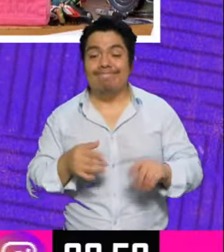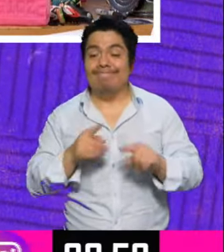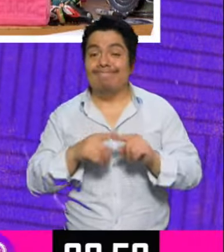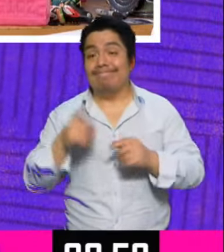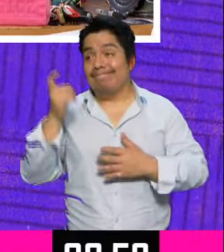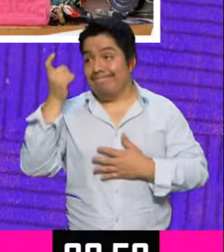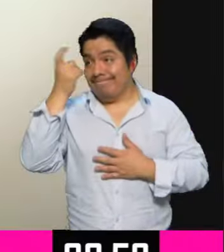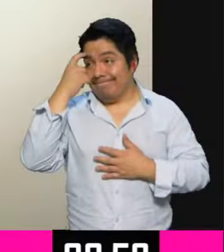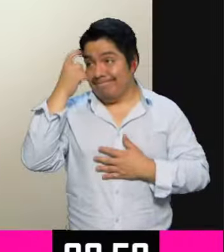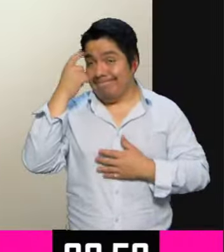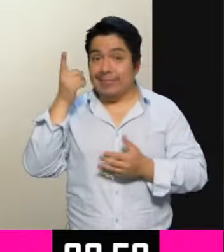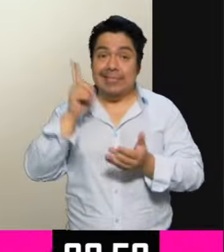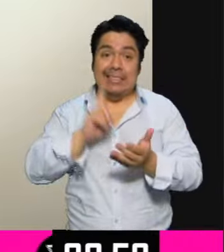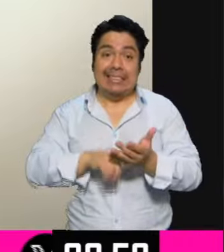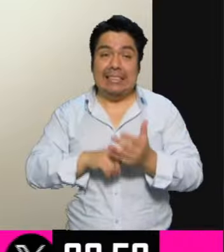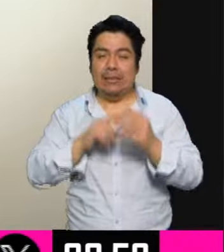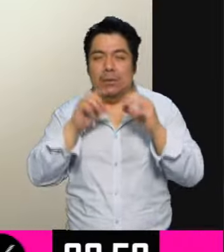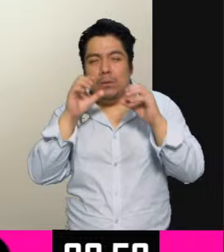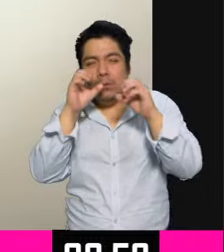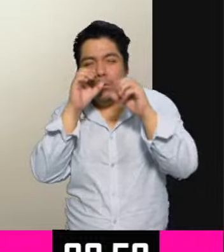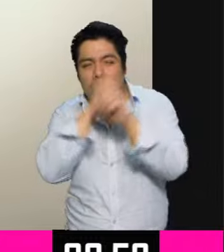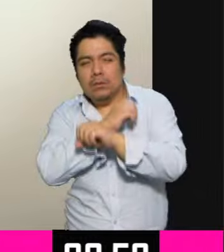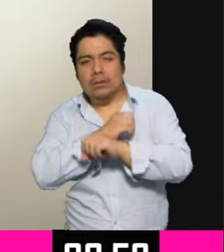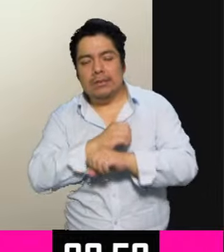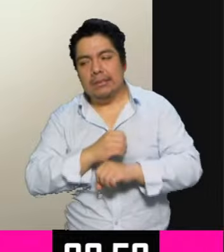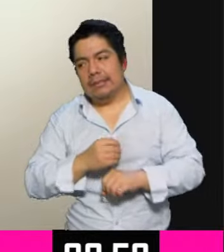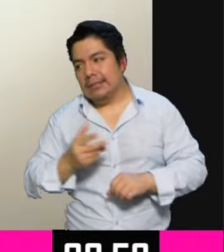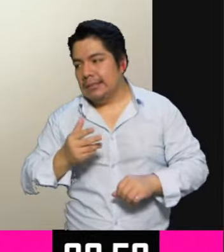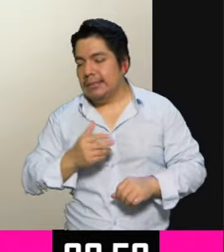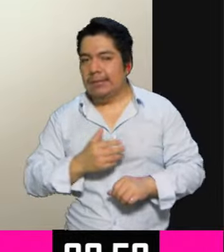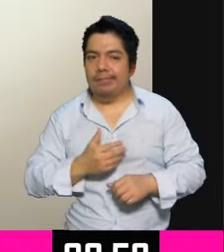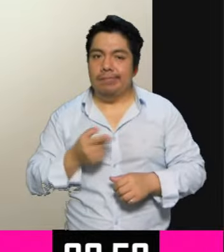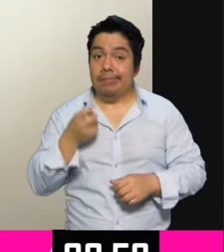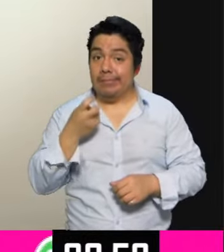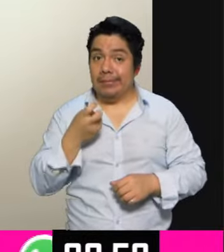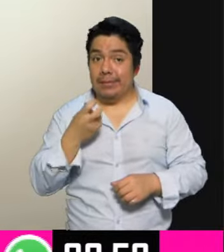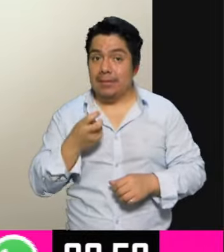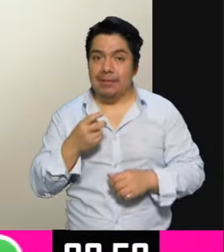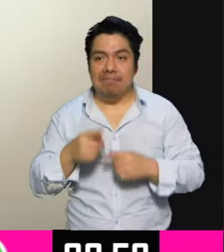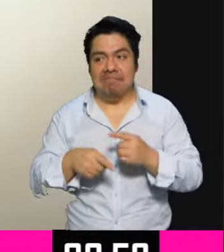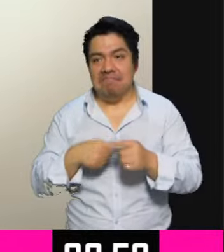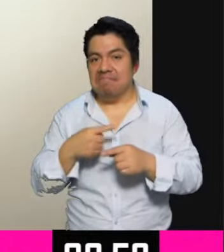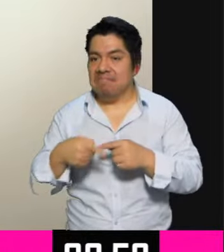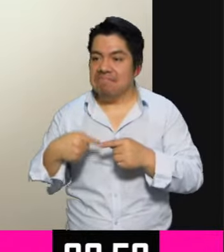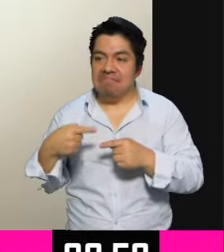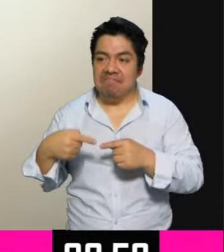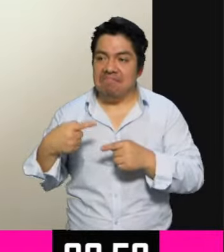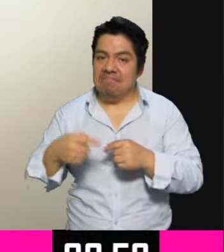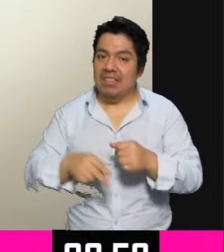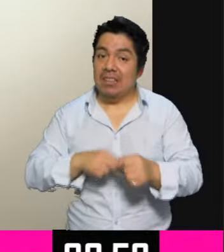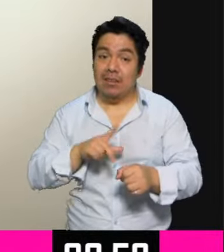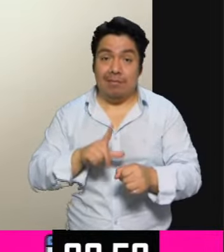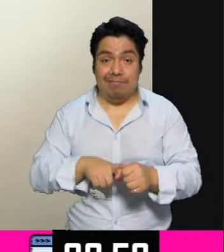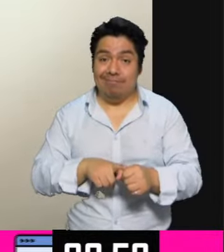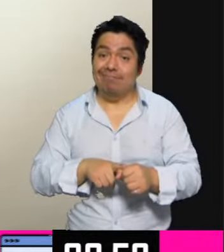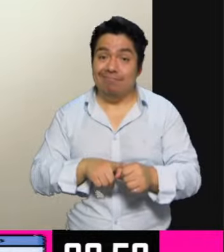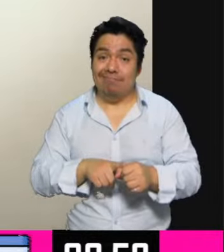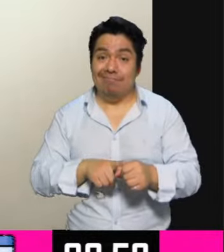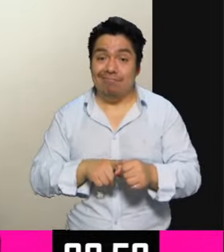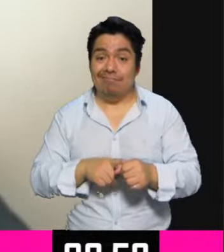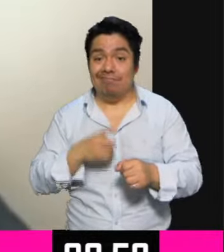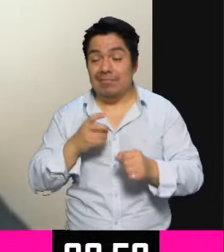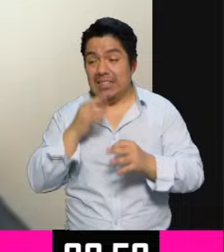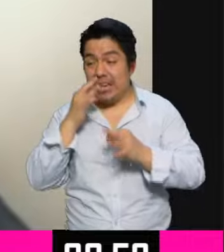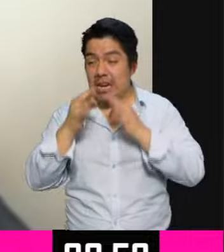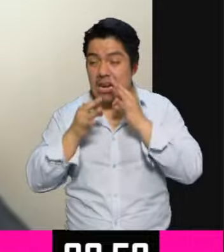la mente humana pero con con la pena es más frecuente de lo que imaginamos la noticia as el